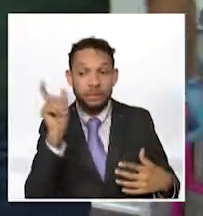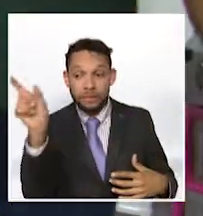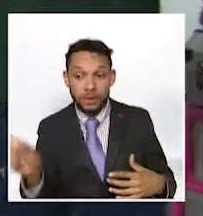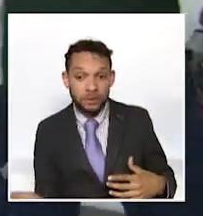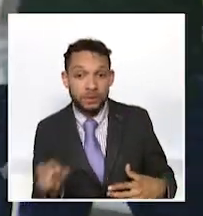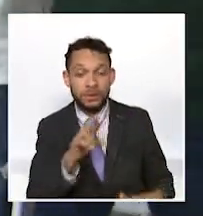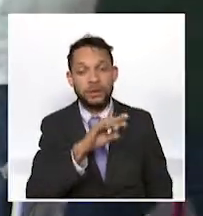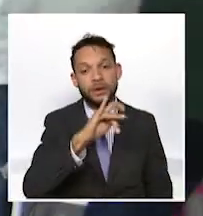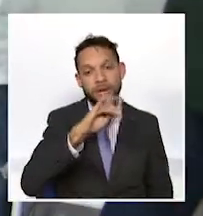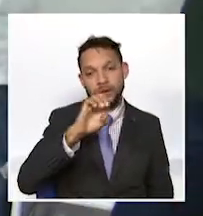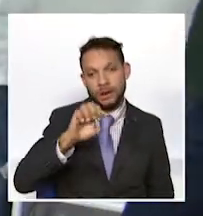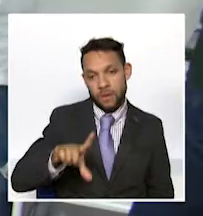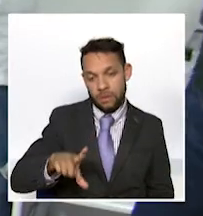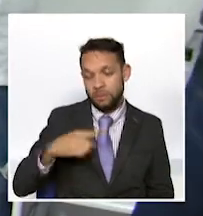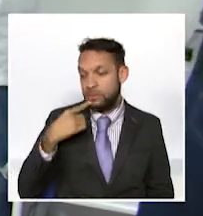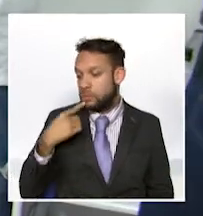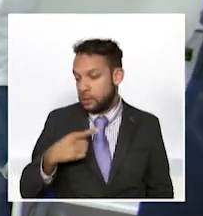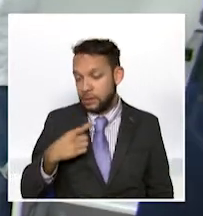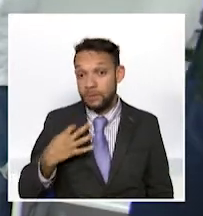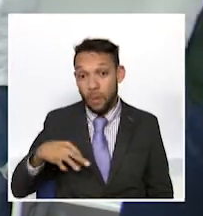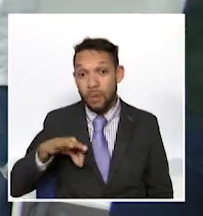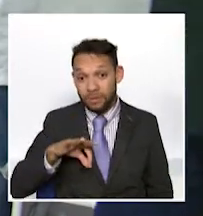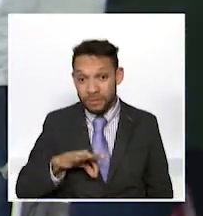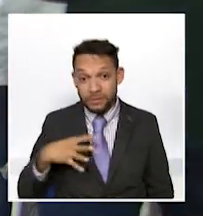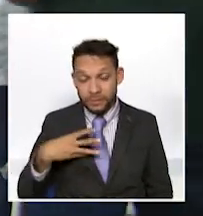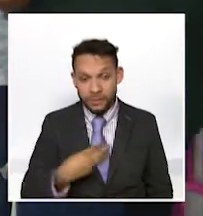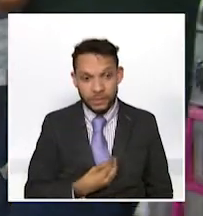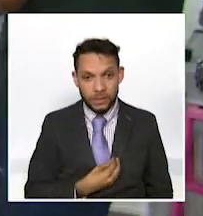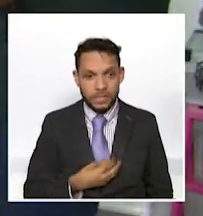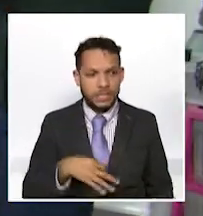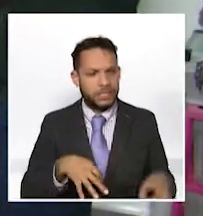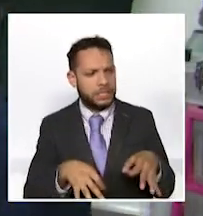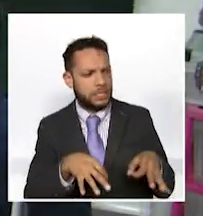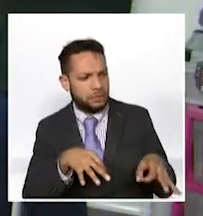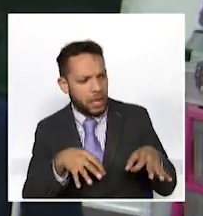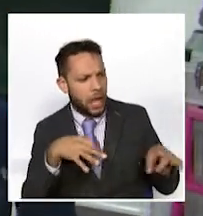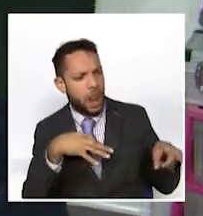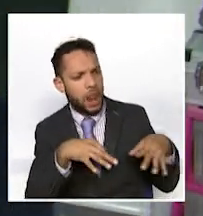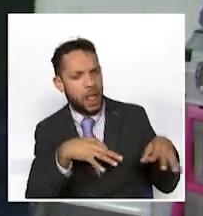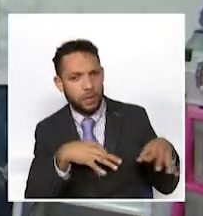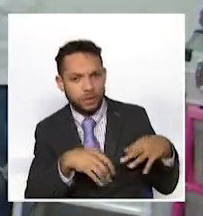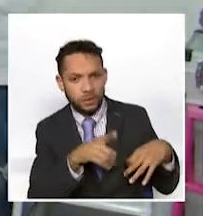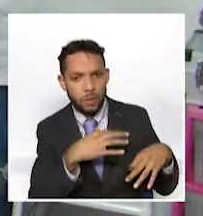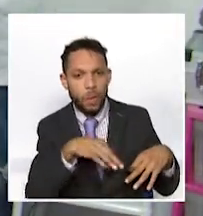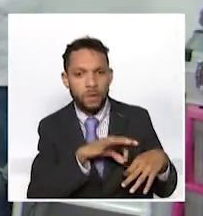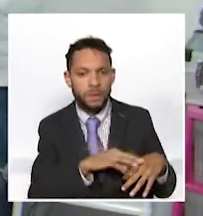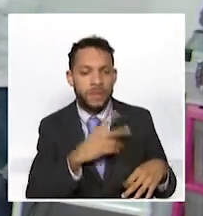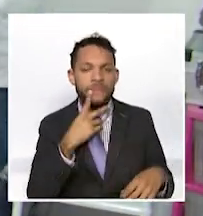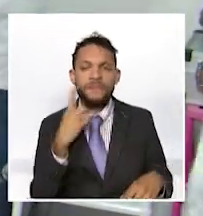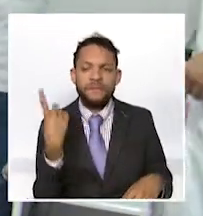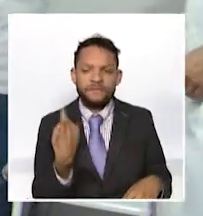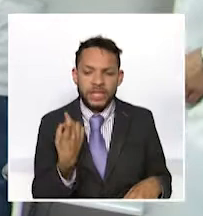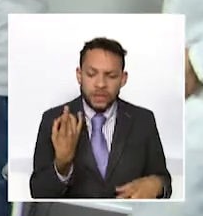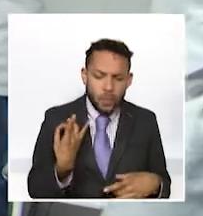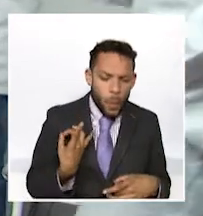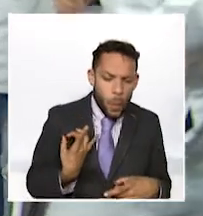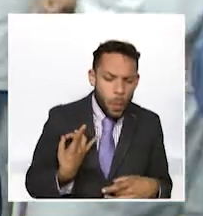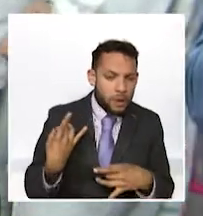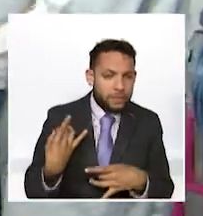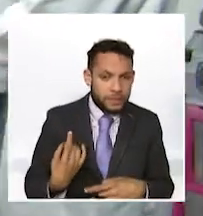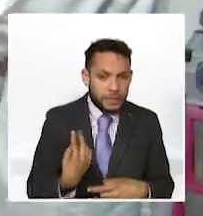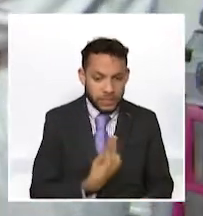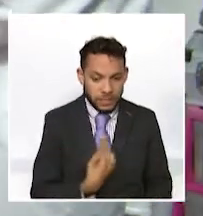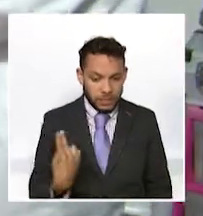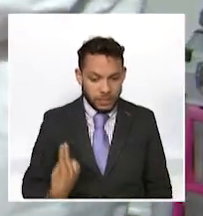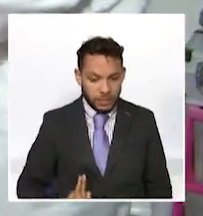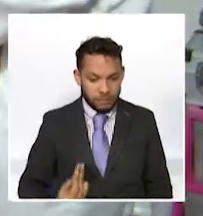Raúl, pero realmente dan explicación a dolores que se presentan a distancia. Pues desde la medicina china tenemos una